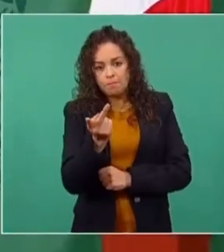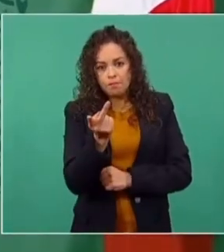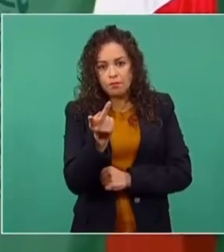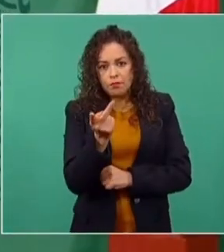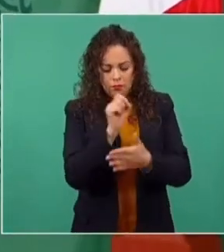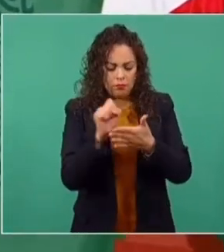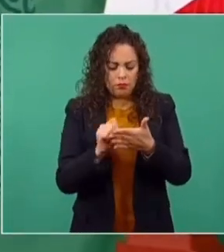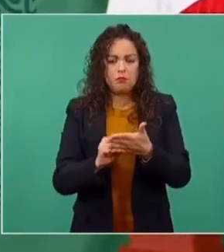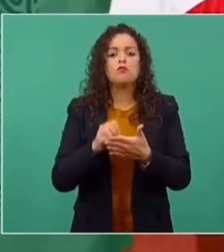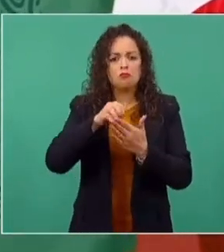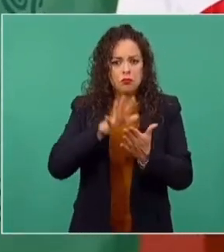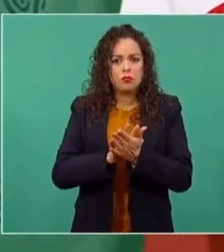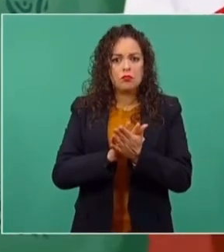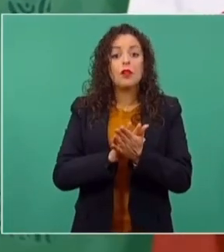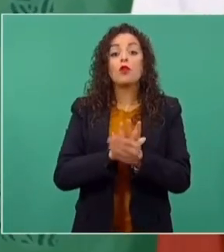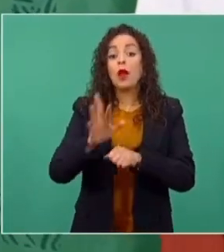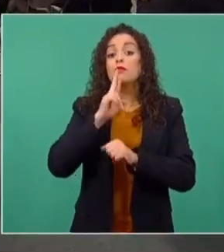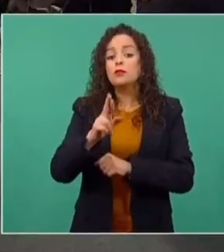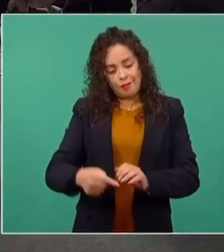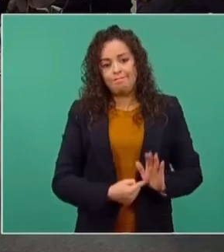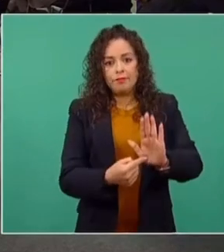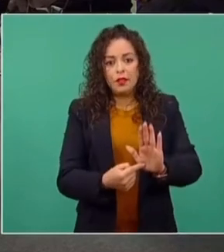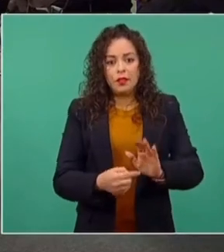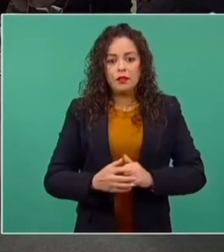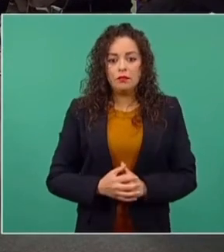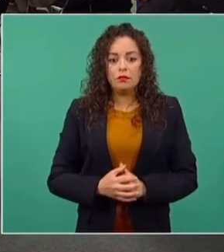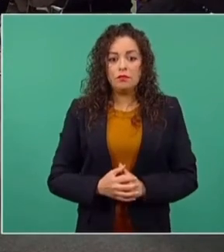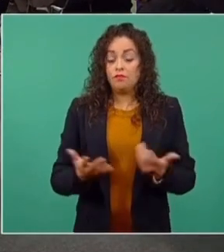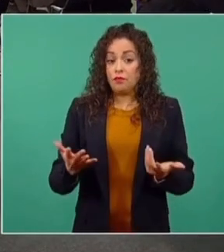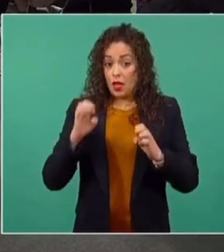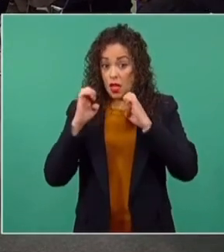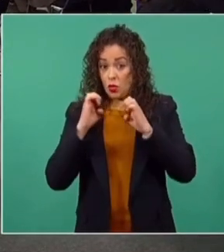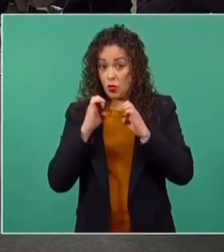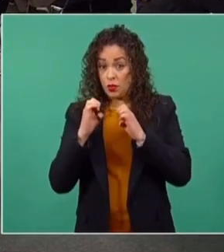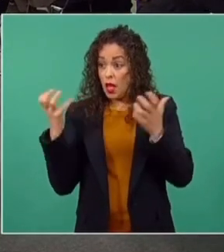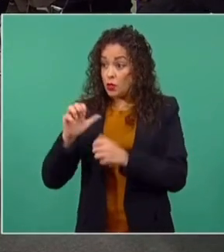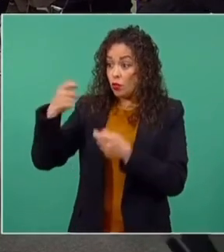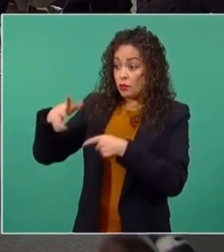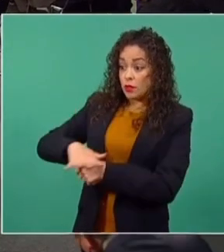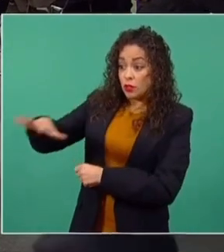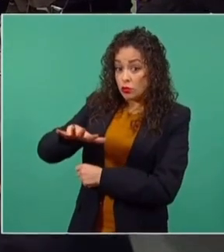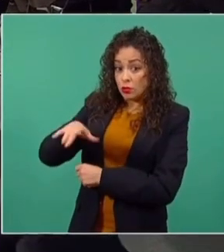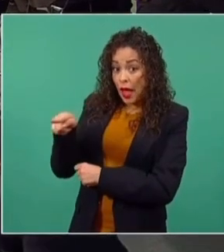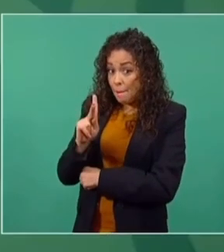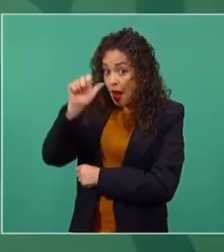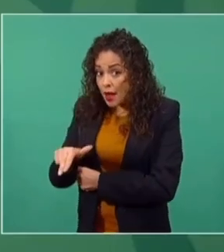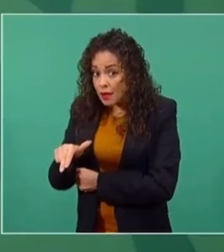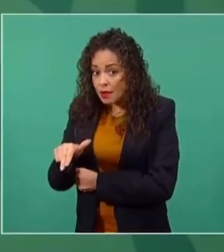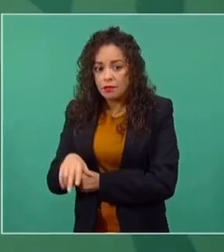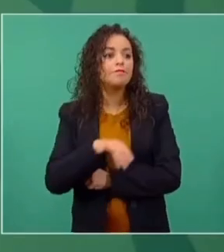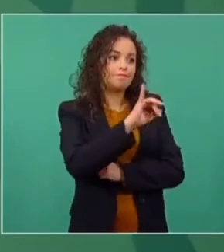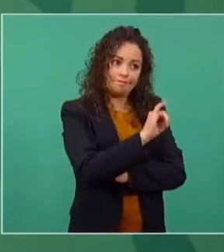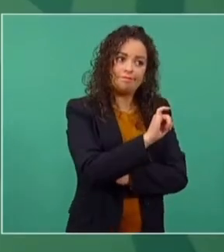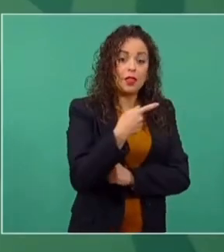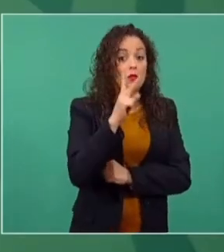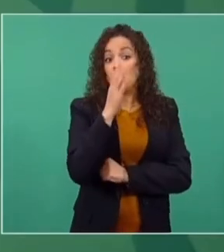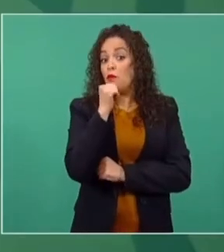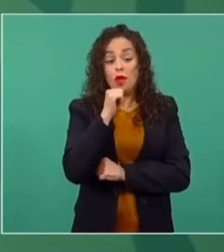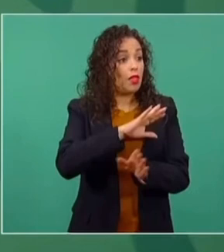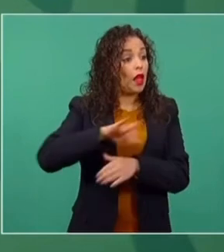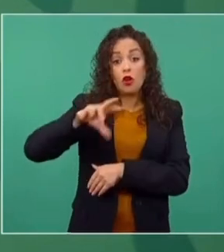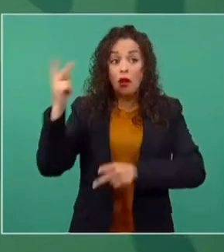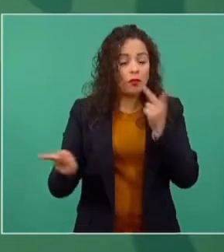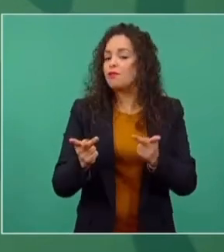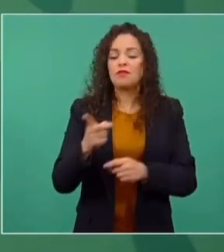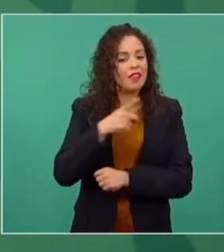Y se tiene el resultado y se da a conocer el resultado. Entonces, el plan B sería una consulta organizada por ciudadanos. Sí, pero no podríamos dejar pasar. O sea, la consulta va a haber de una forma o de